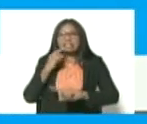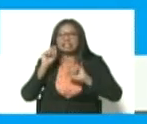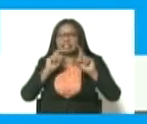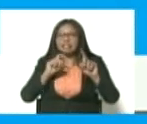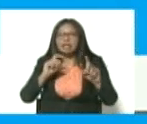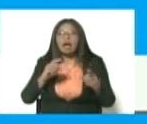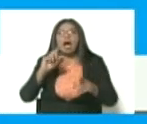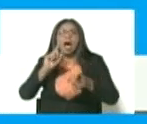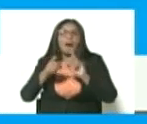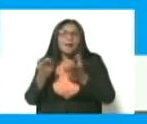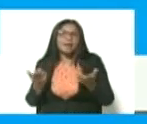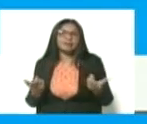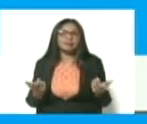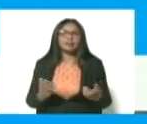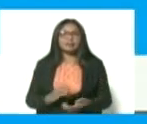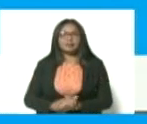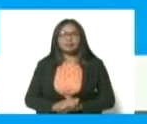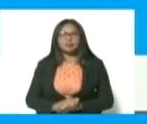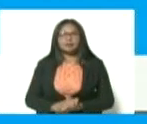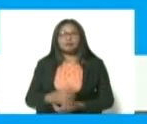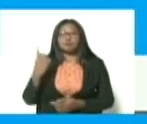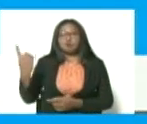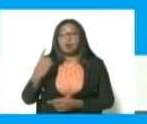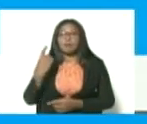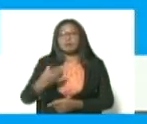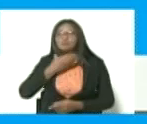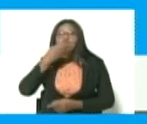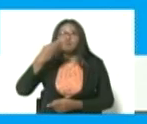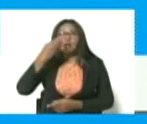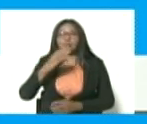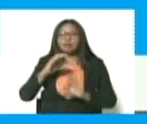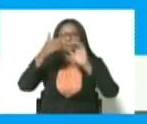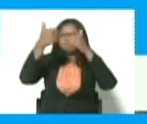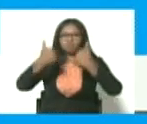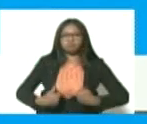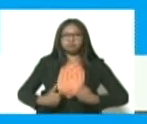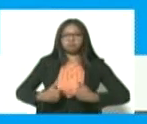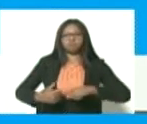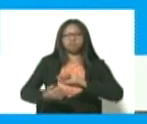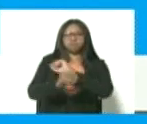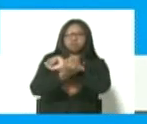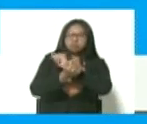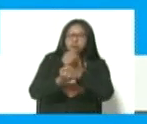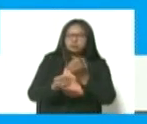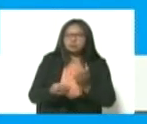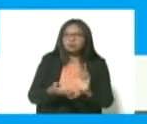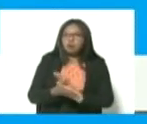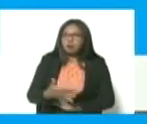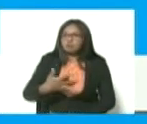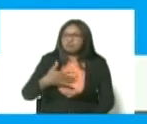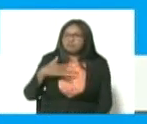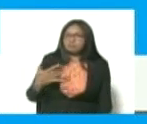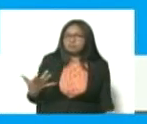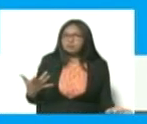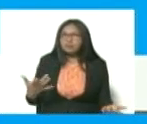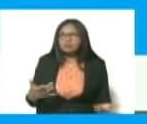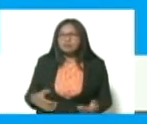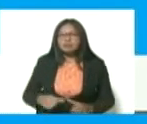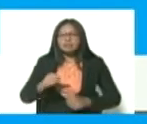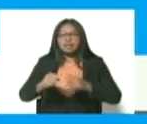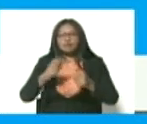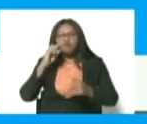necesaria. Y solamente por cantar, está preso. He estado siguiendo